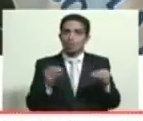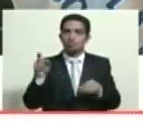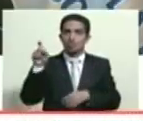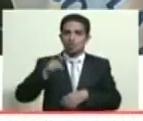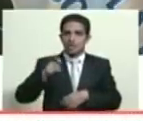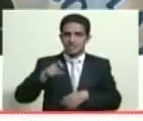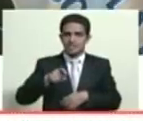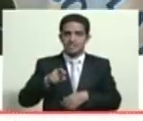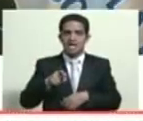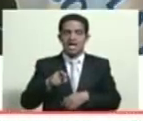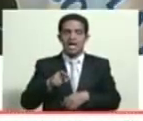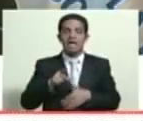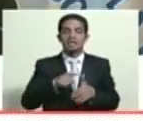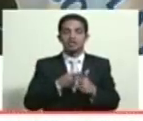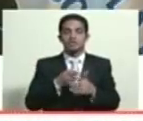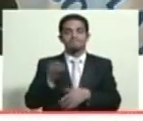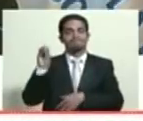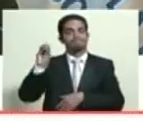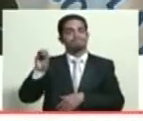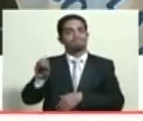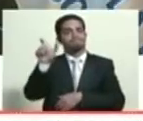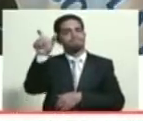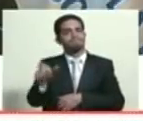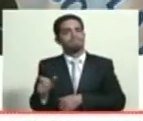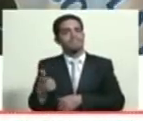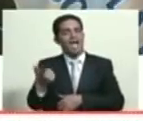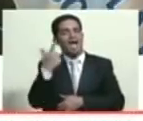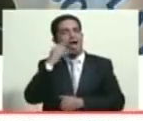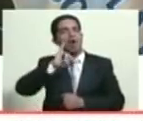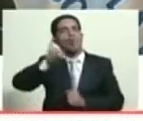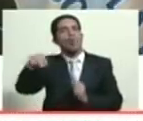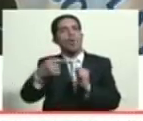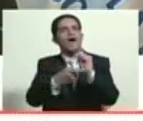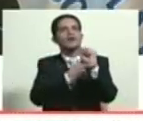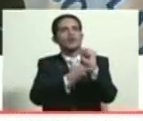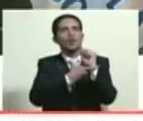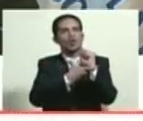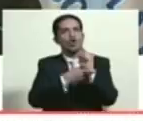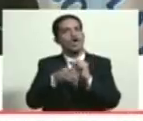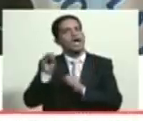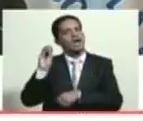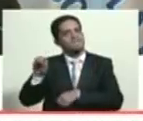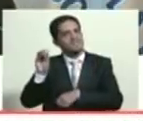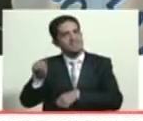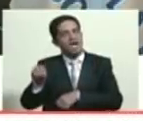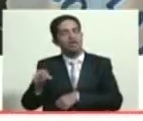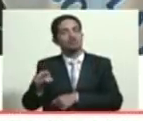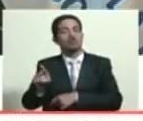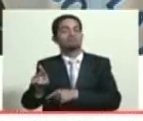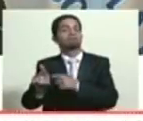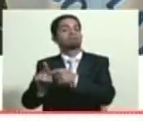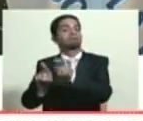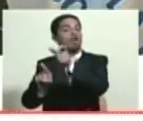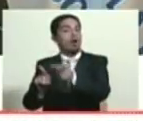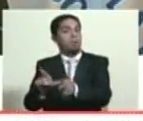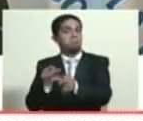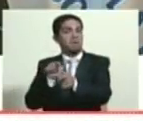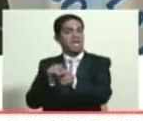la notificación del ciudadano diputado Juan Gerardo Antonio Guaidó, y este en una actitud